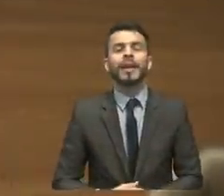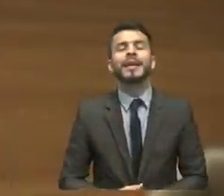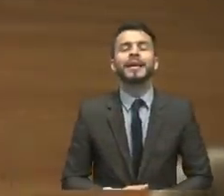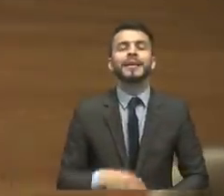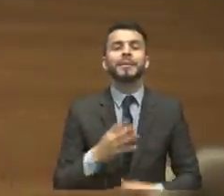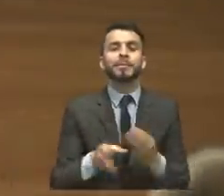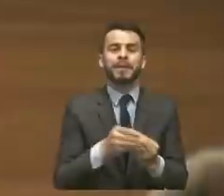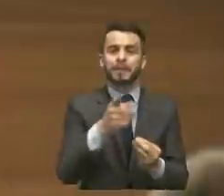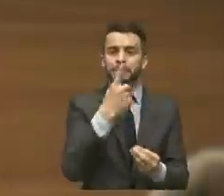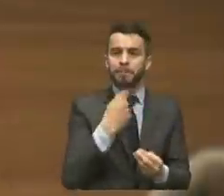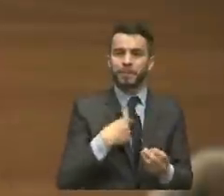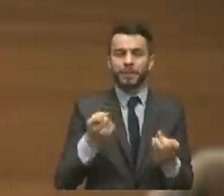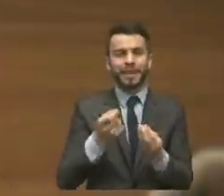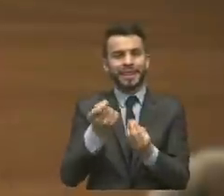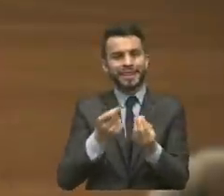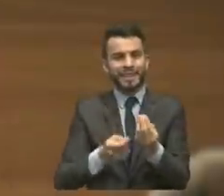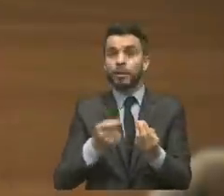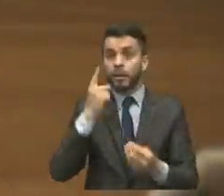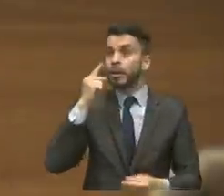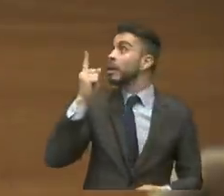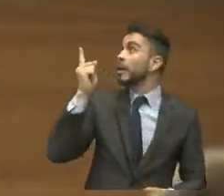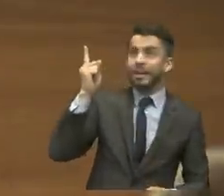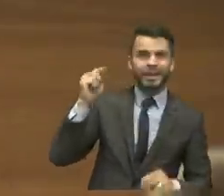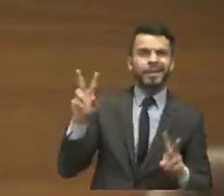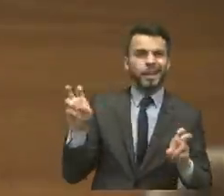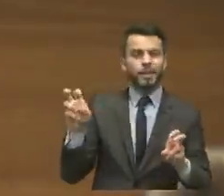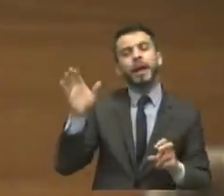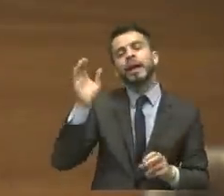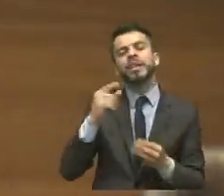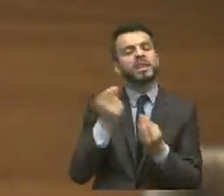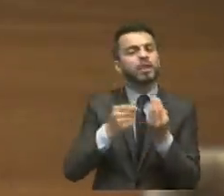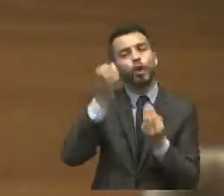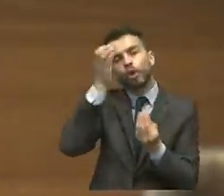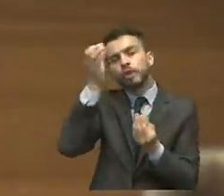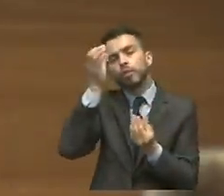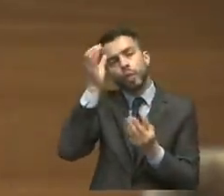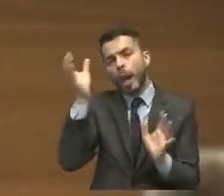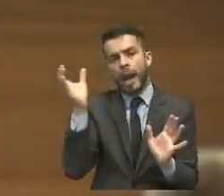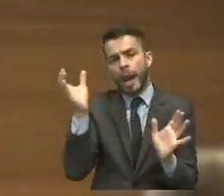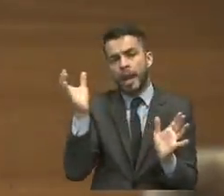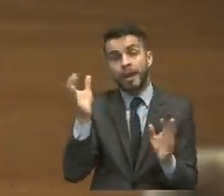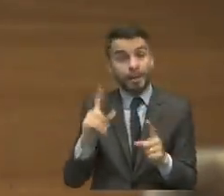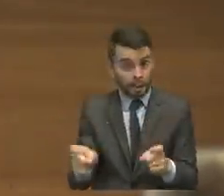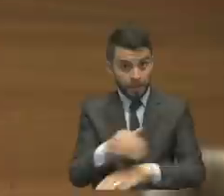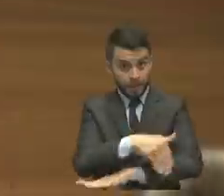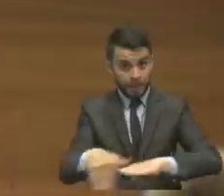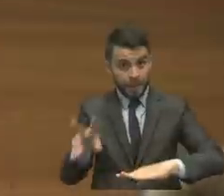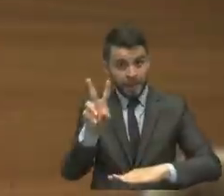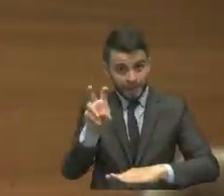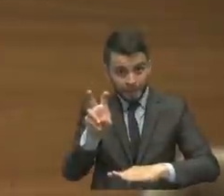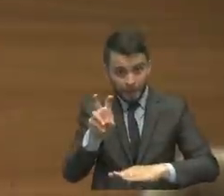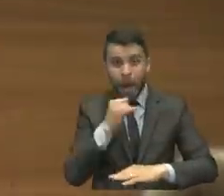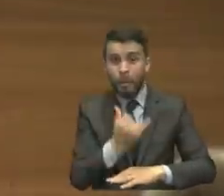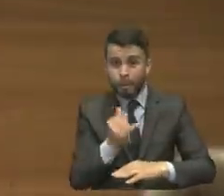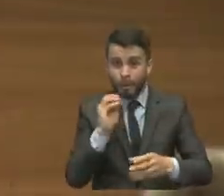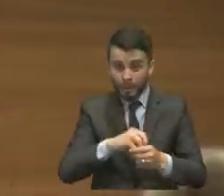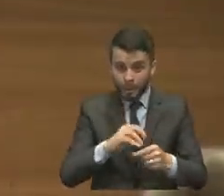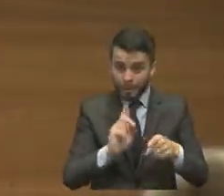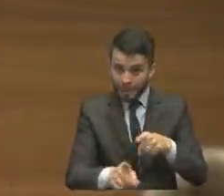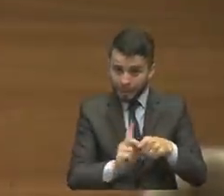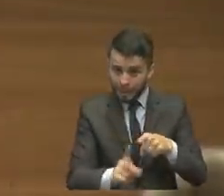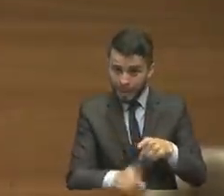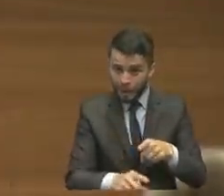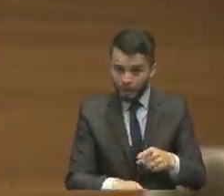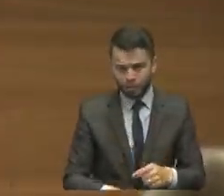El diseño típico, aquí presentamos un diseño conceptual. No hay Transmilenio como lo conocemos hoy sobre la